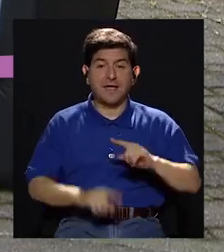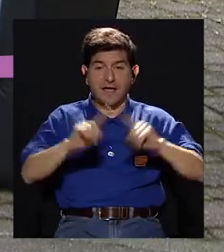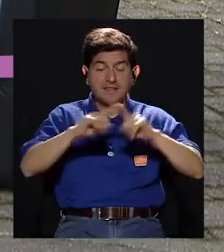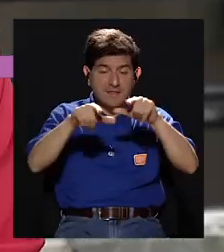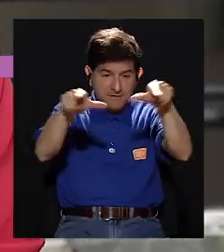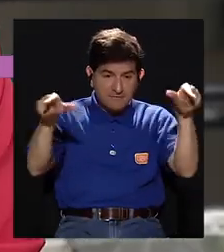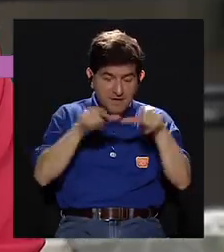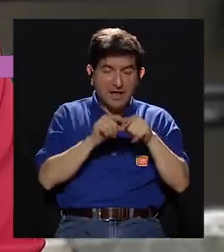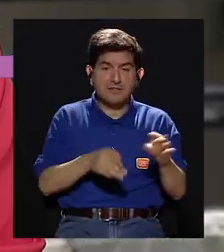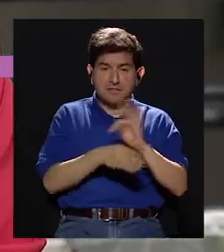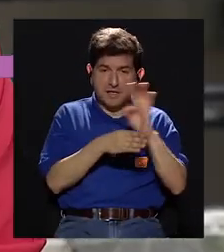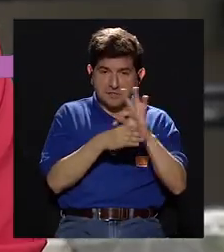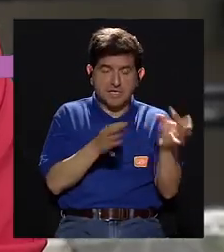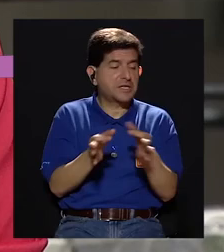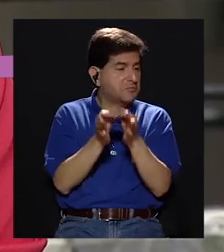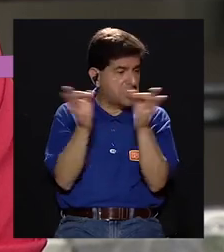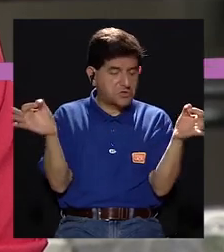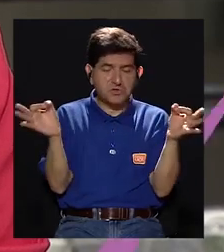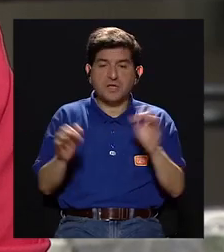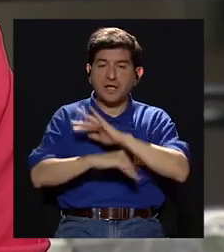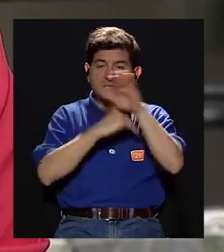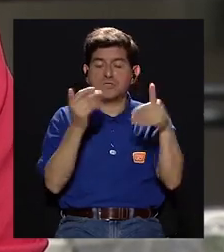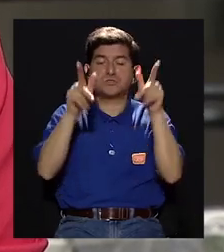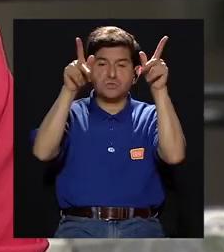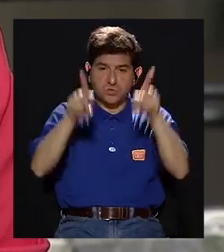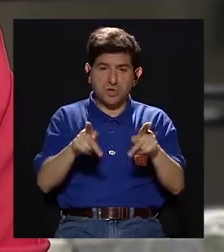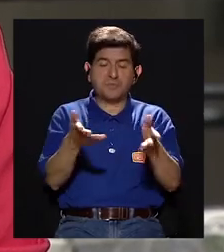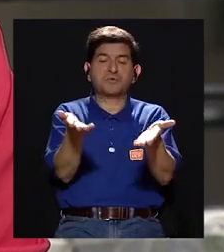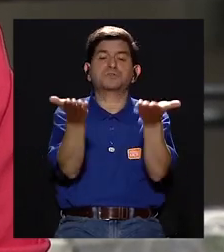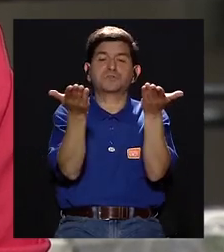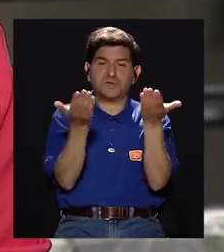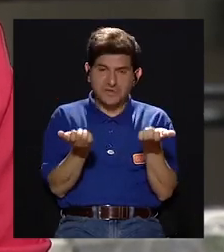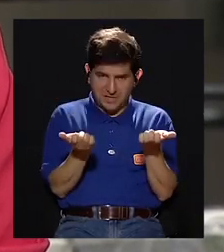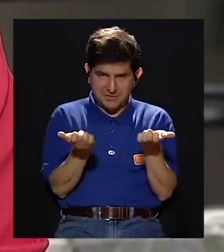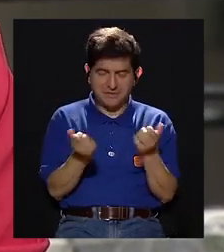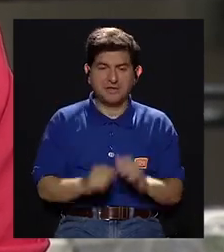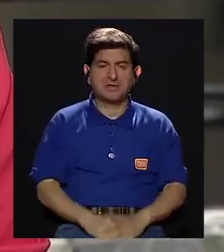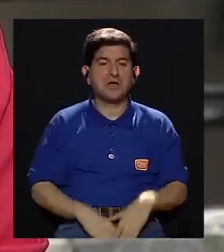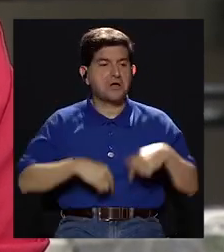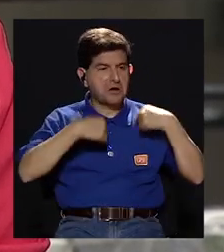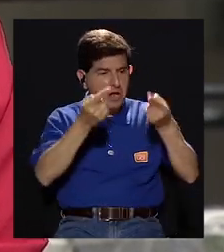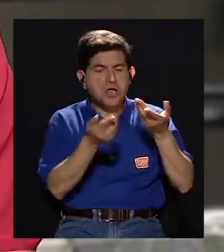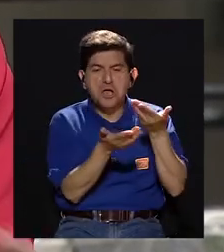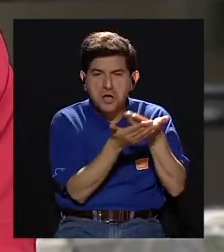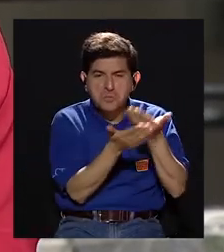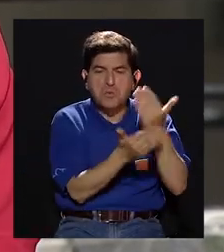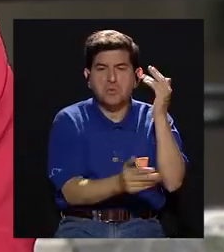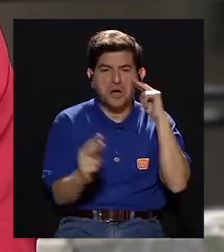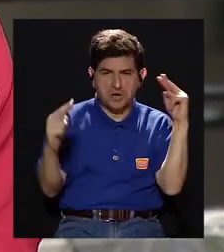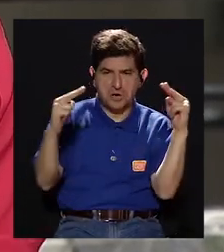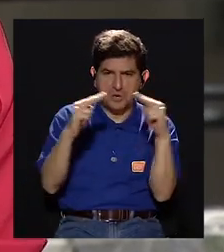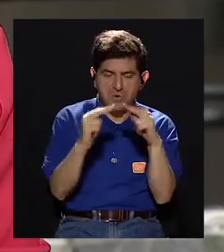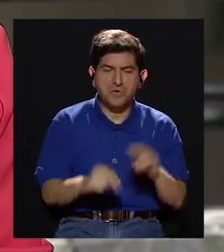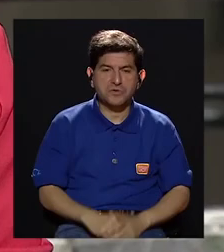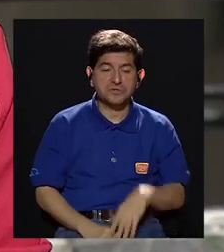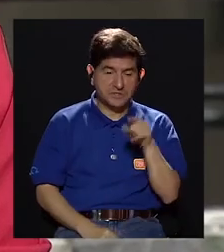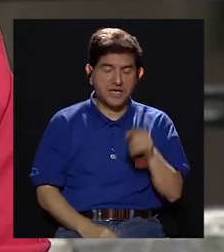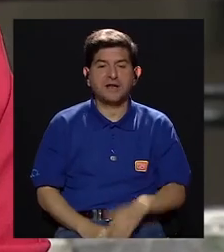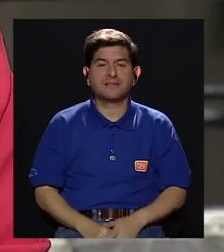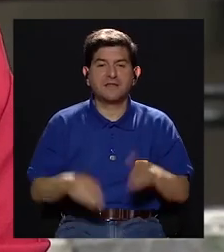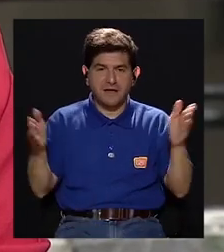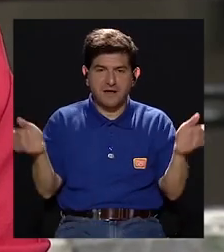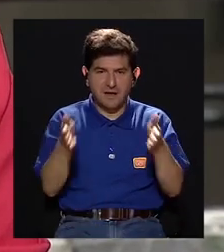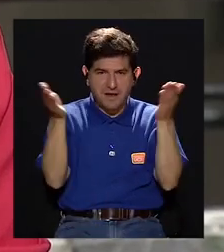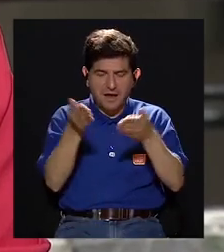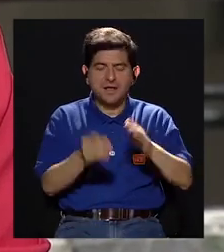que tenemos se dan tratamientos totalmente gratuitos para todas las personas que quieran ir, probar, conocer acerca de la